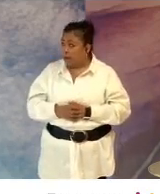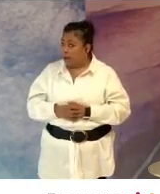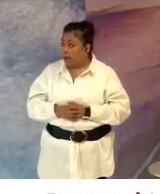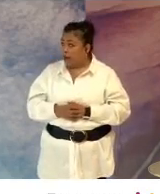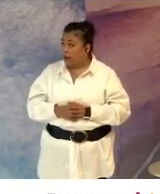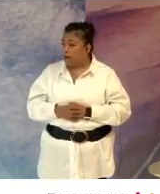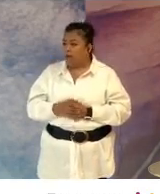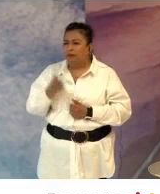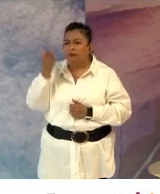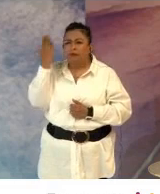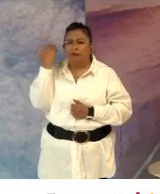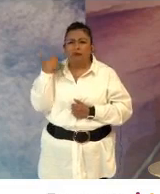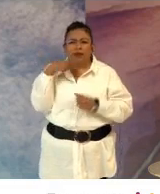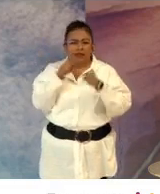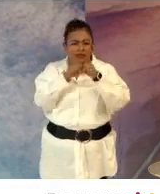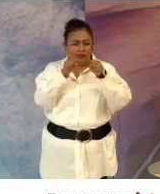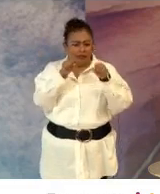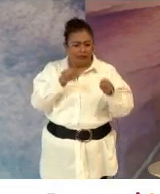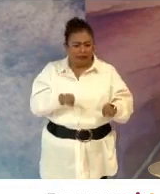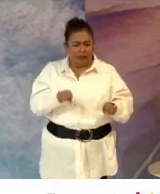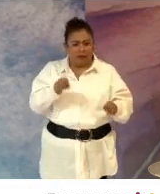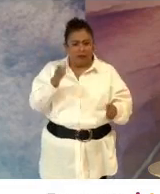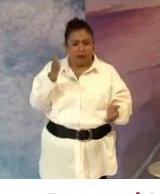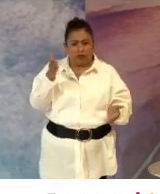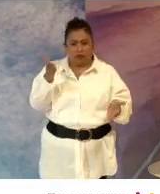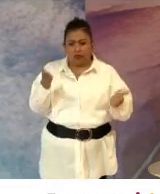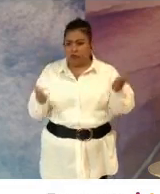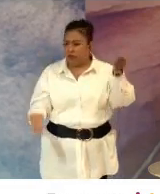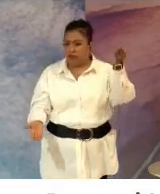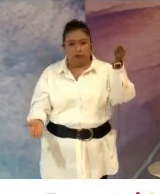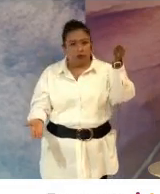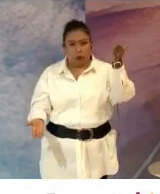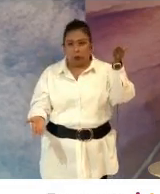Cuando un sistema está lejos del equilibrio,